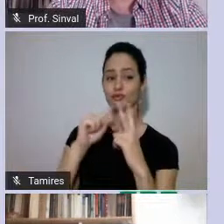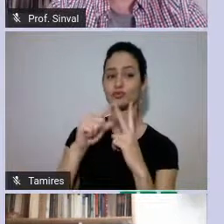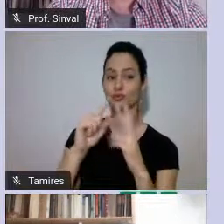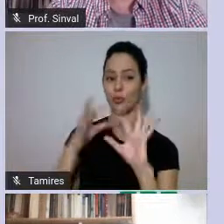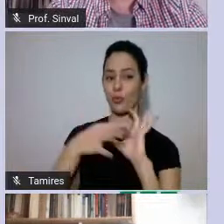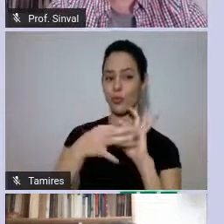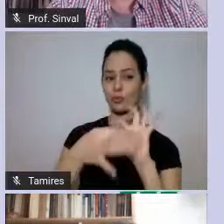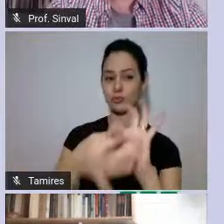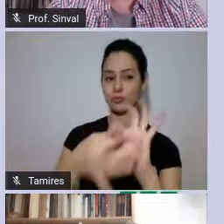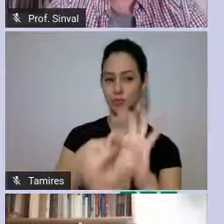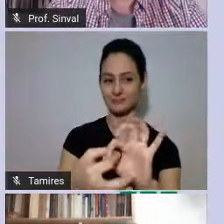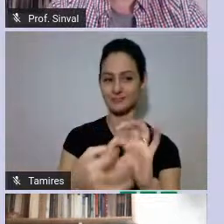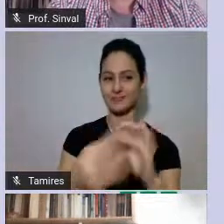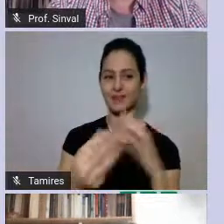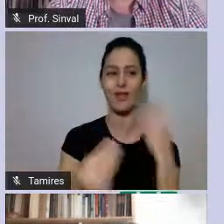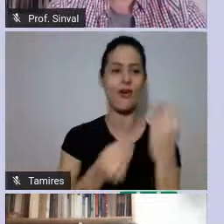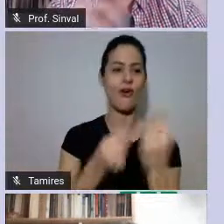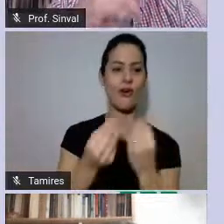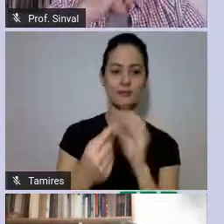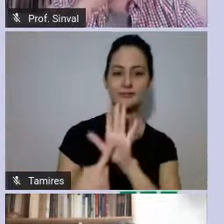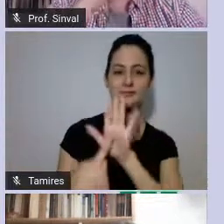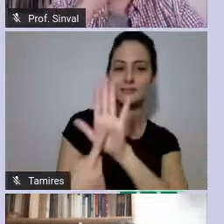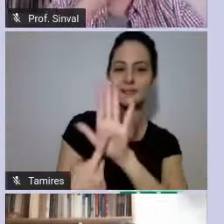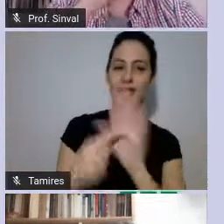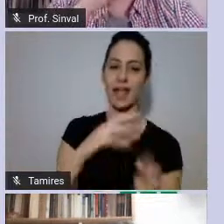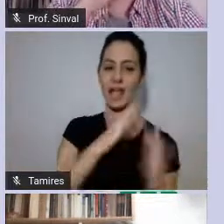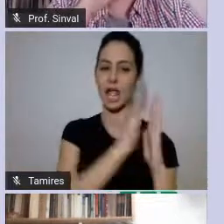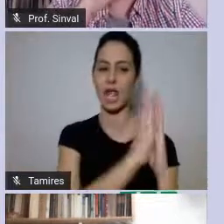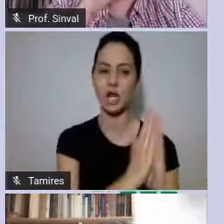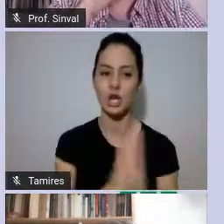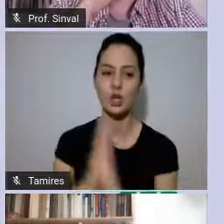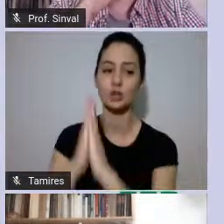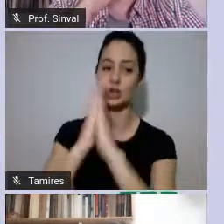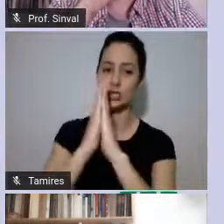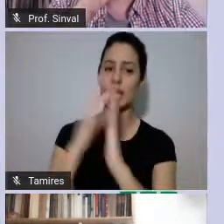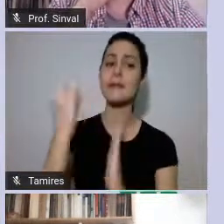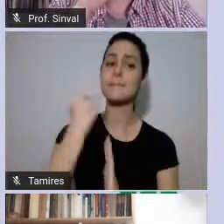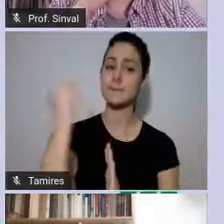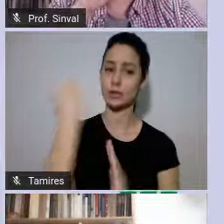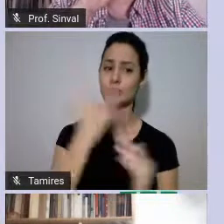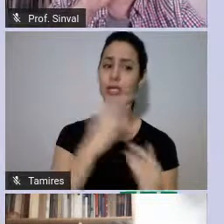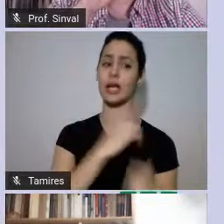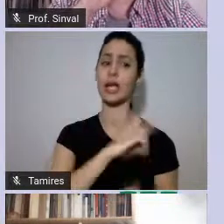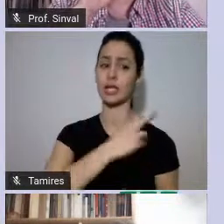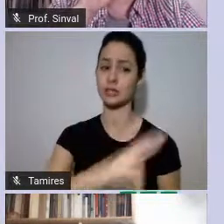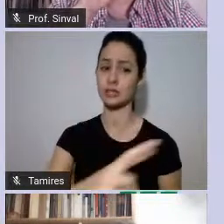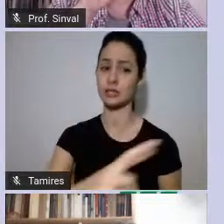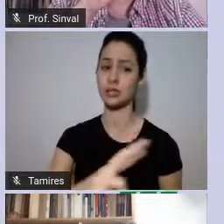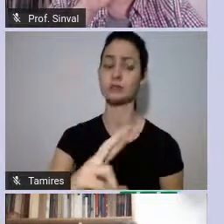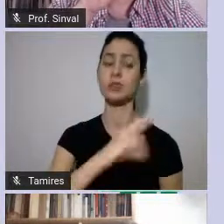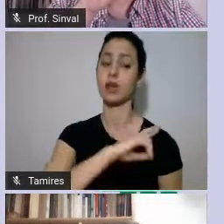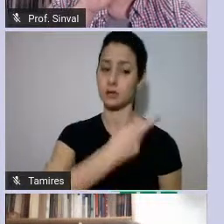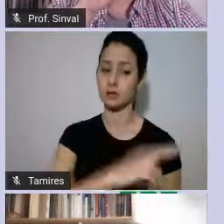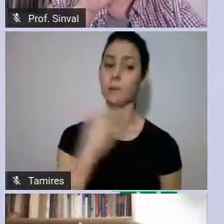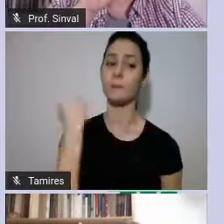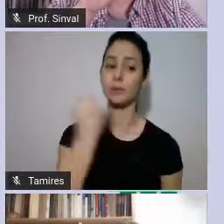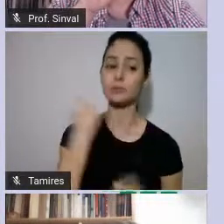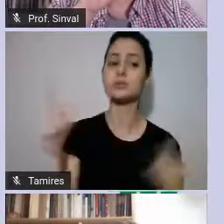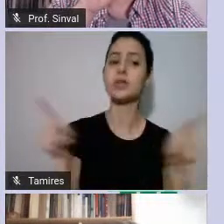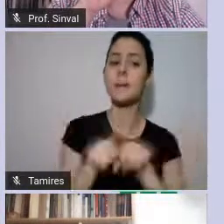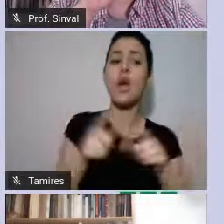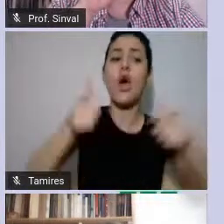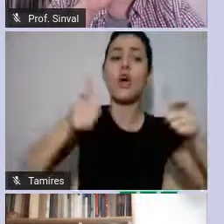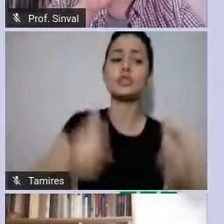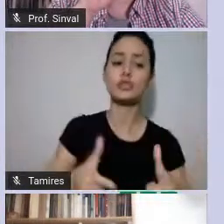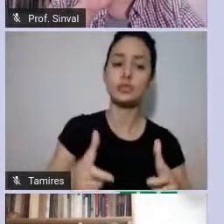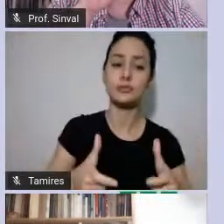contexto, donde las representaciones religiosas son importantes, y no solamente religiosas, sino también qué lugar, ¿no?